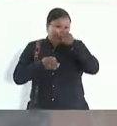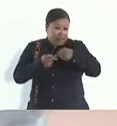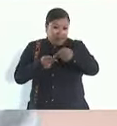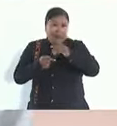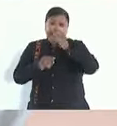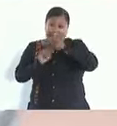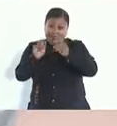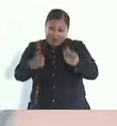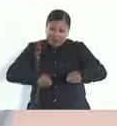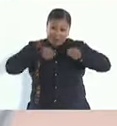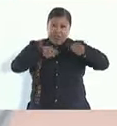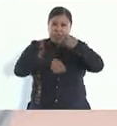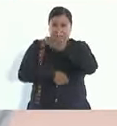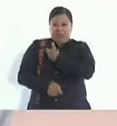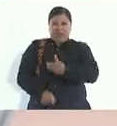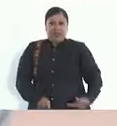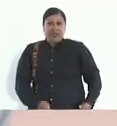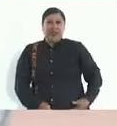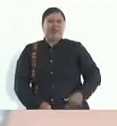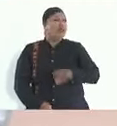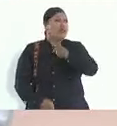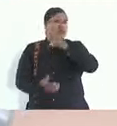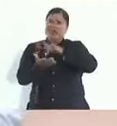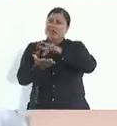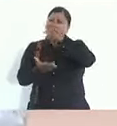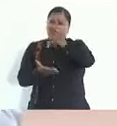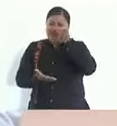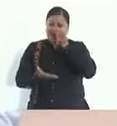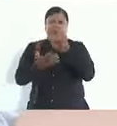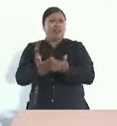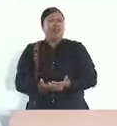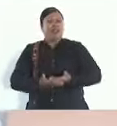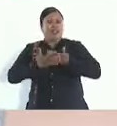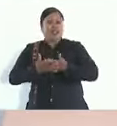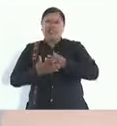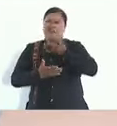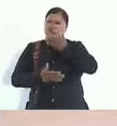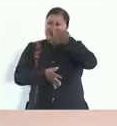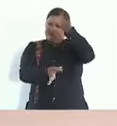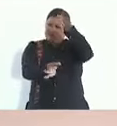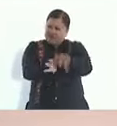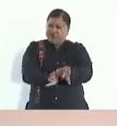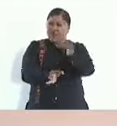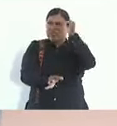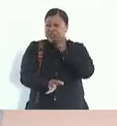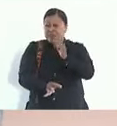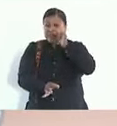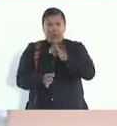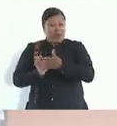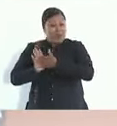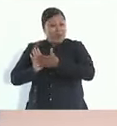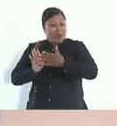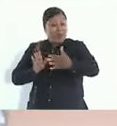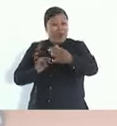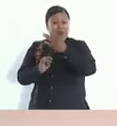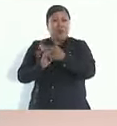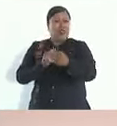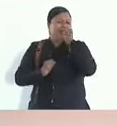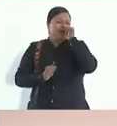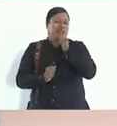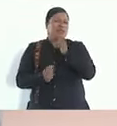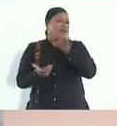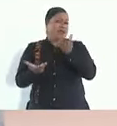le agradecemos que nunca nos dio una esperanza fallida, que al final del camino fueron más las mieles